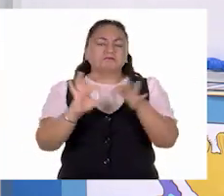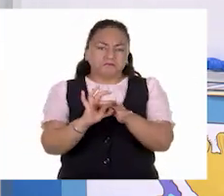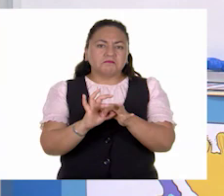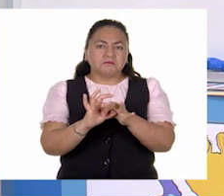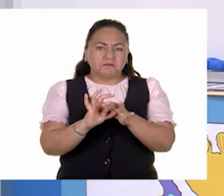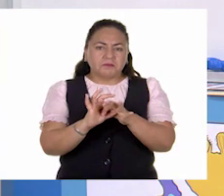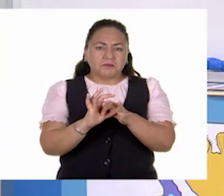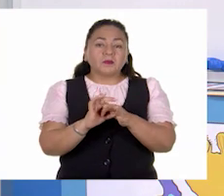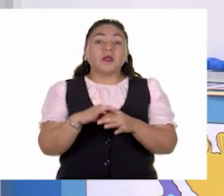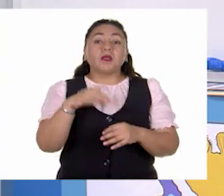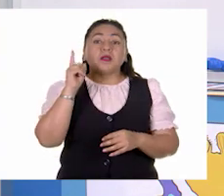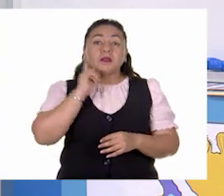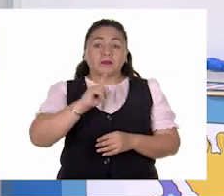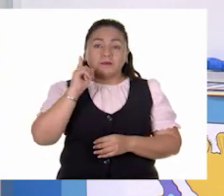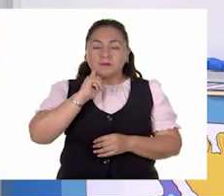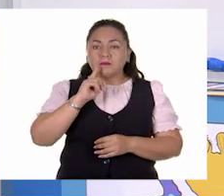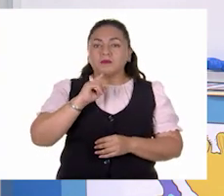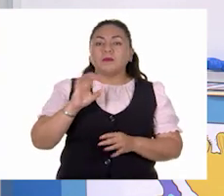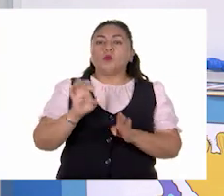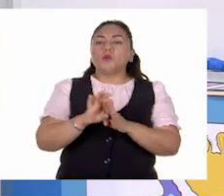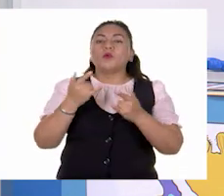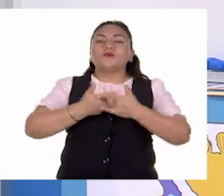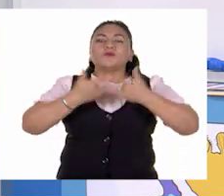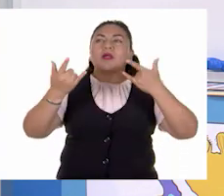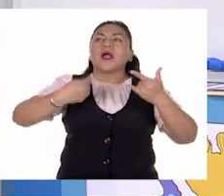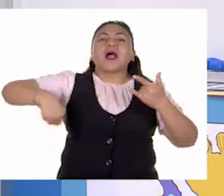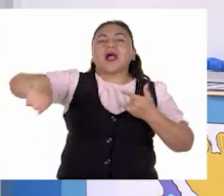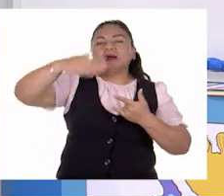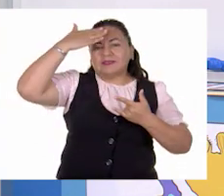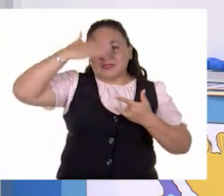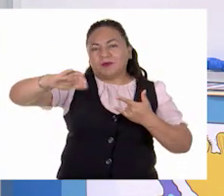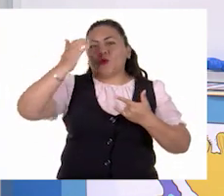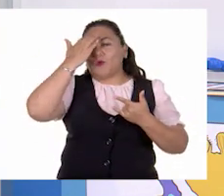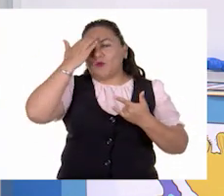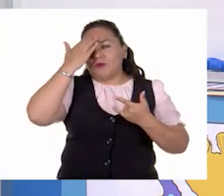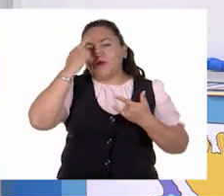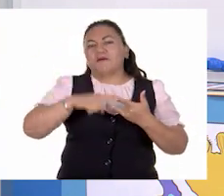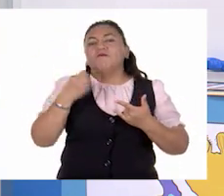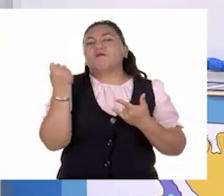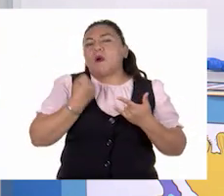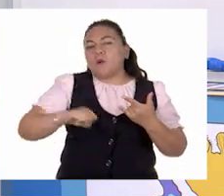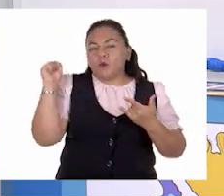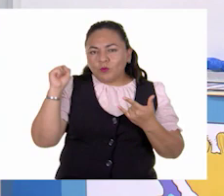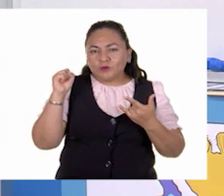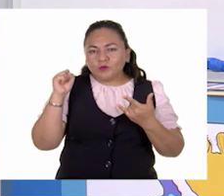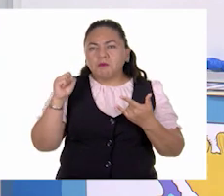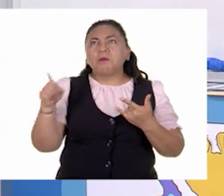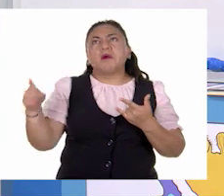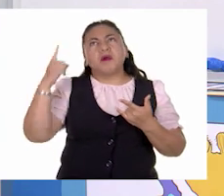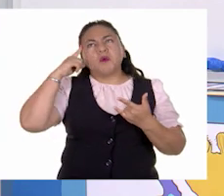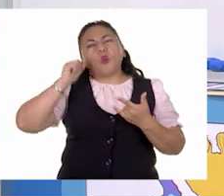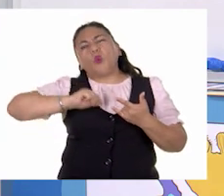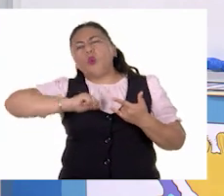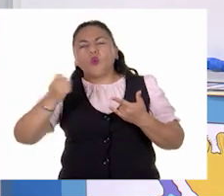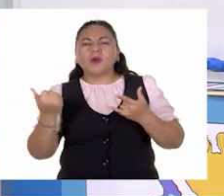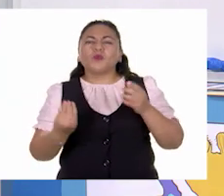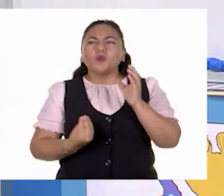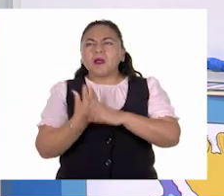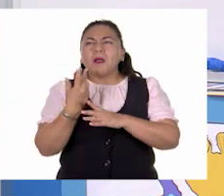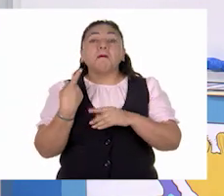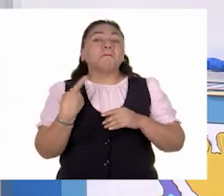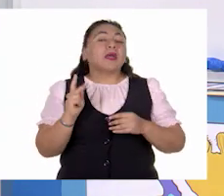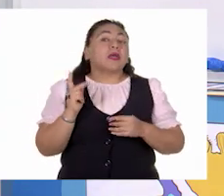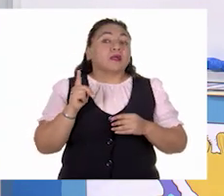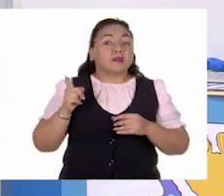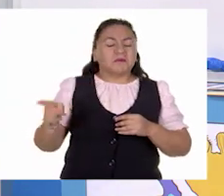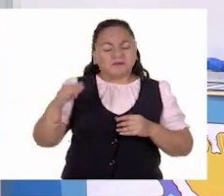cuentas. La poeta tomó una historia conocida por muchos lectores y lectoras, hubiera podido escribir una nueva versión del cuento,